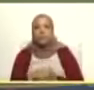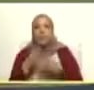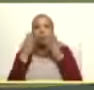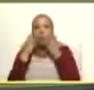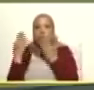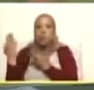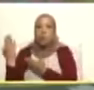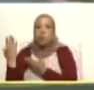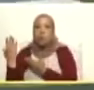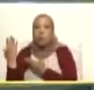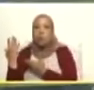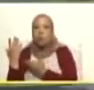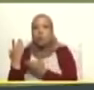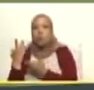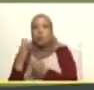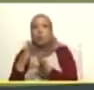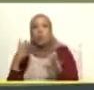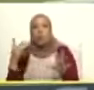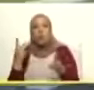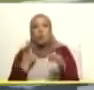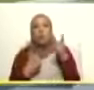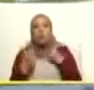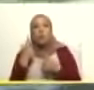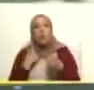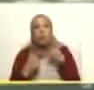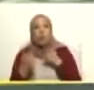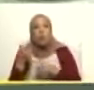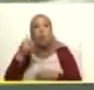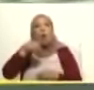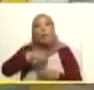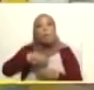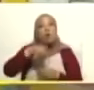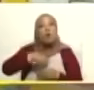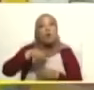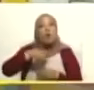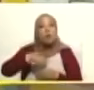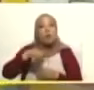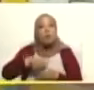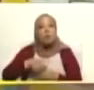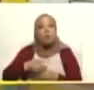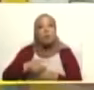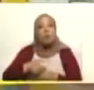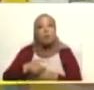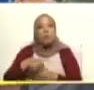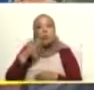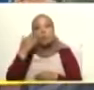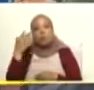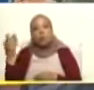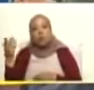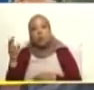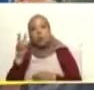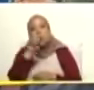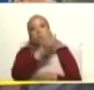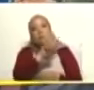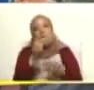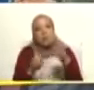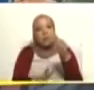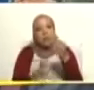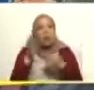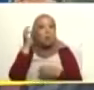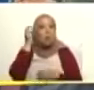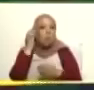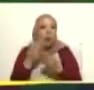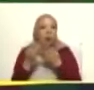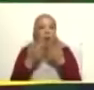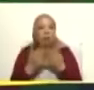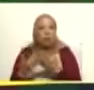mostrarle, porque aquí hay cola de los muchachos que están votando, las muchachas, vamos a bajar. Merichelle, la vicepresidenta, quería mostrarle